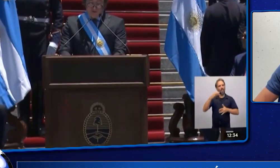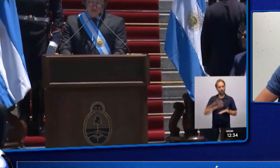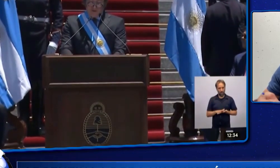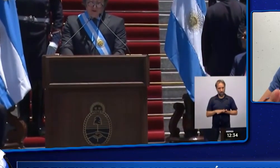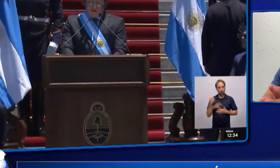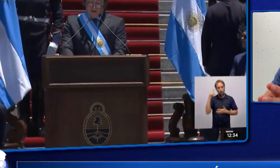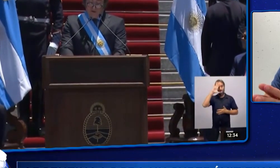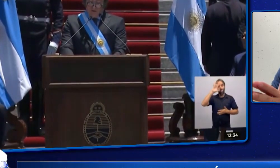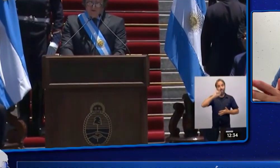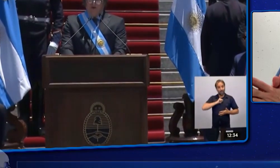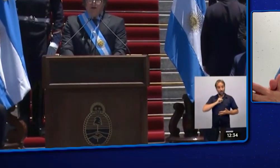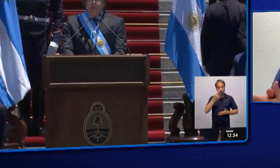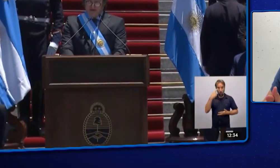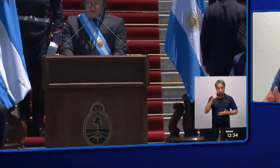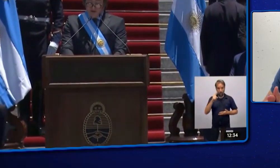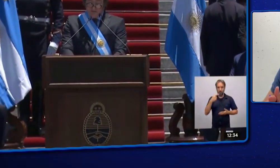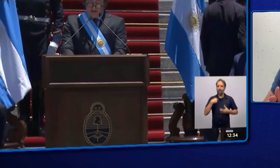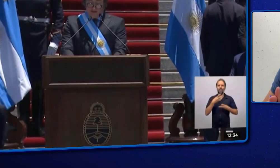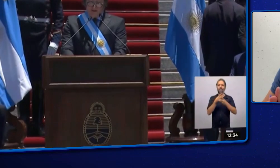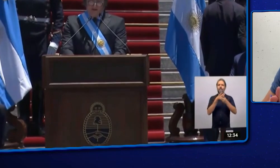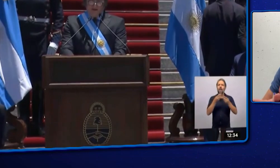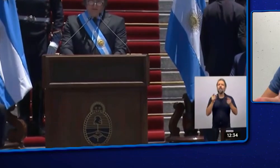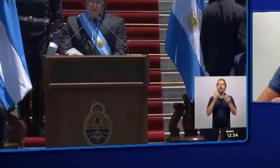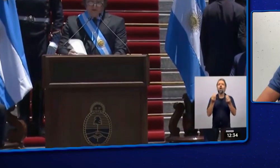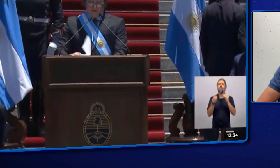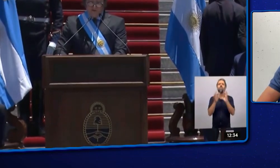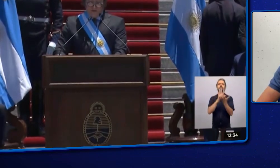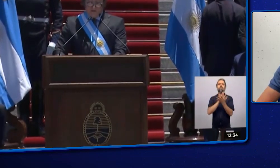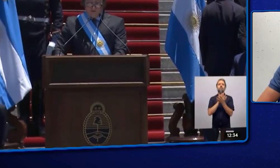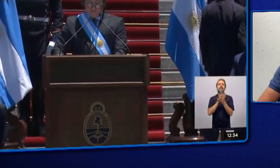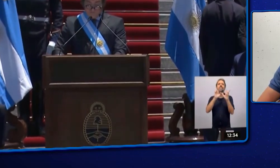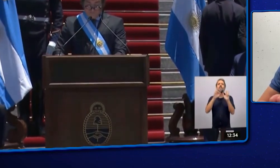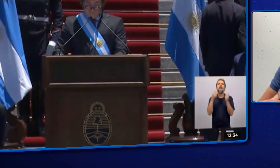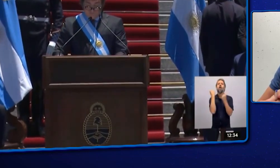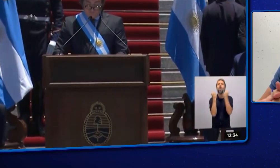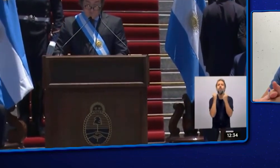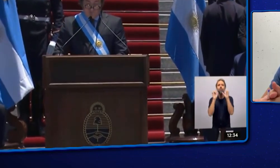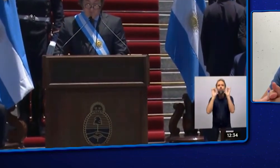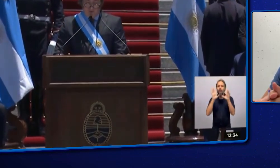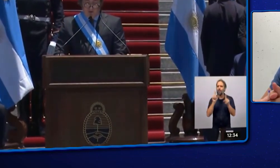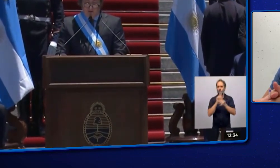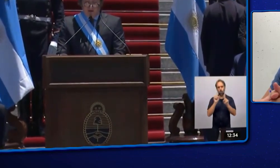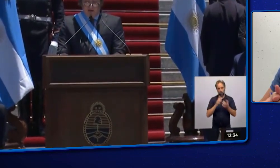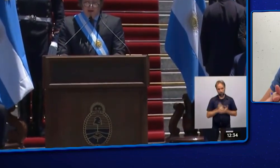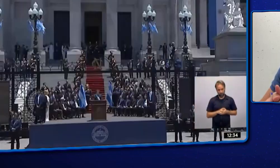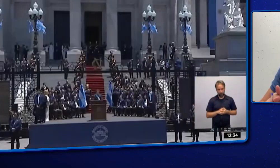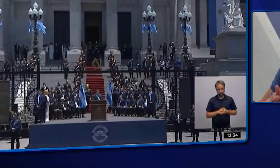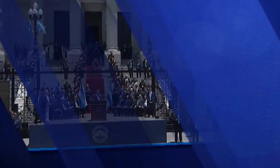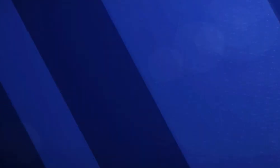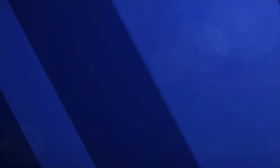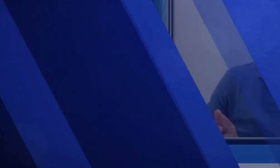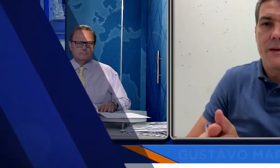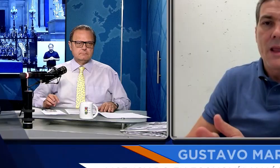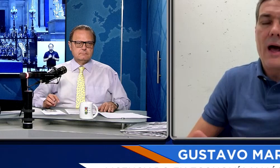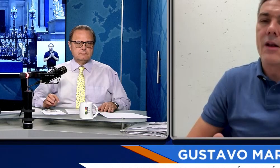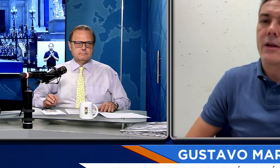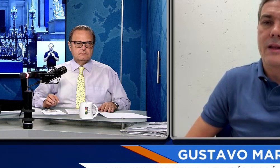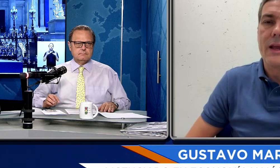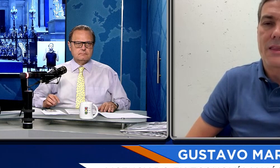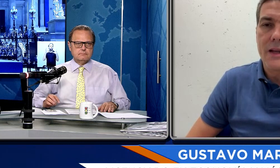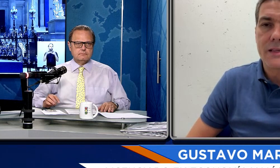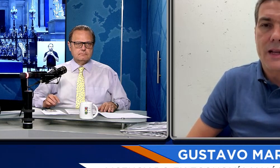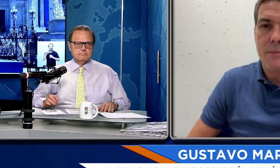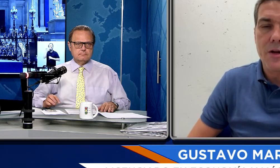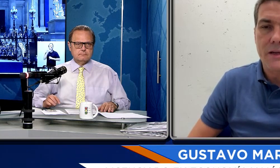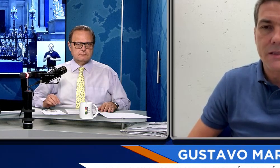buena poniendo a un presidente que es completamente libertario eh viniendo de un país que era profundamente estatista y socialista ahora lo